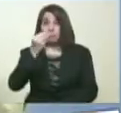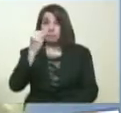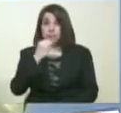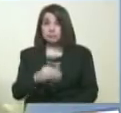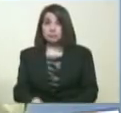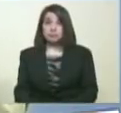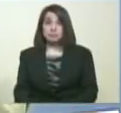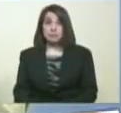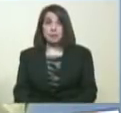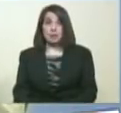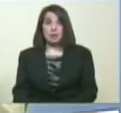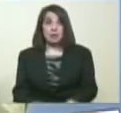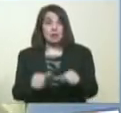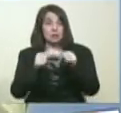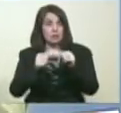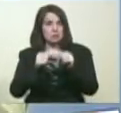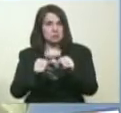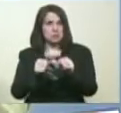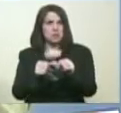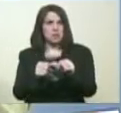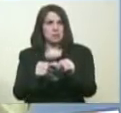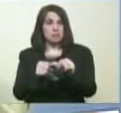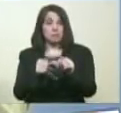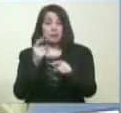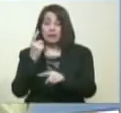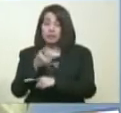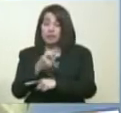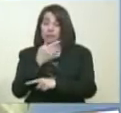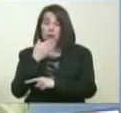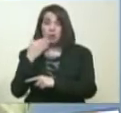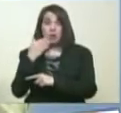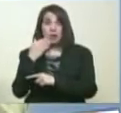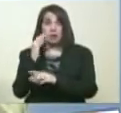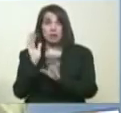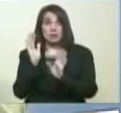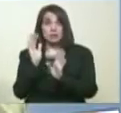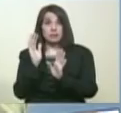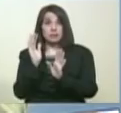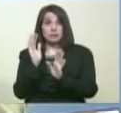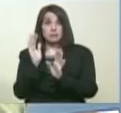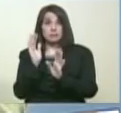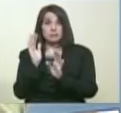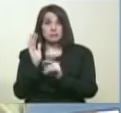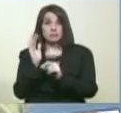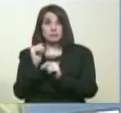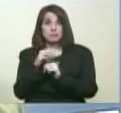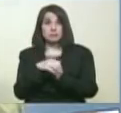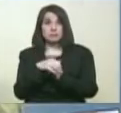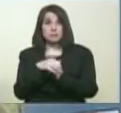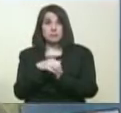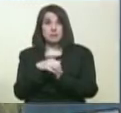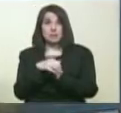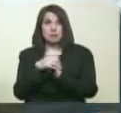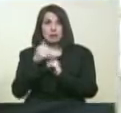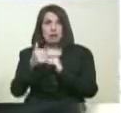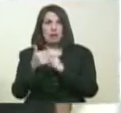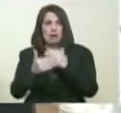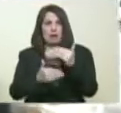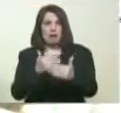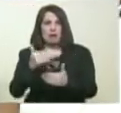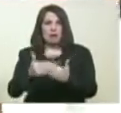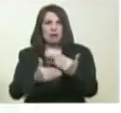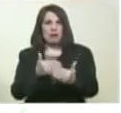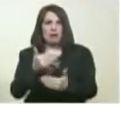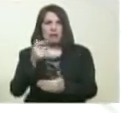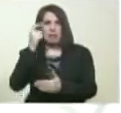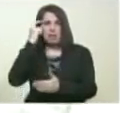Están consolidados los CLAP. Hay que mejorar los CLAP. Ministro Medina, cada vez mejorar más